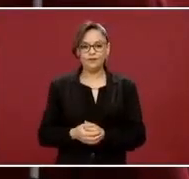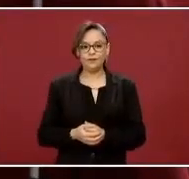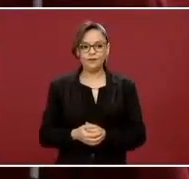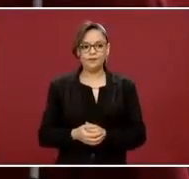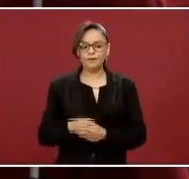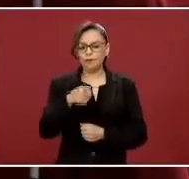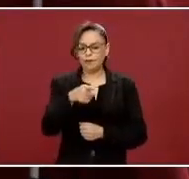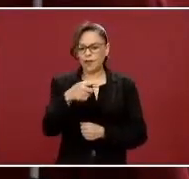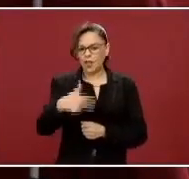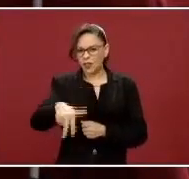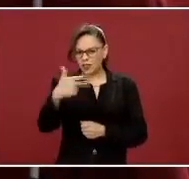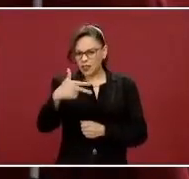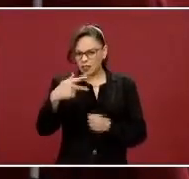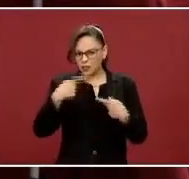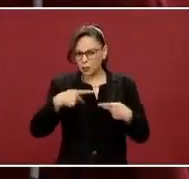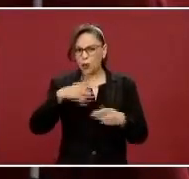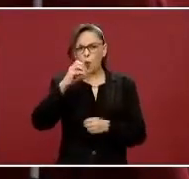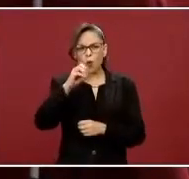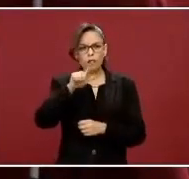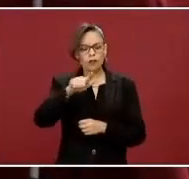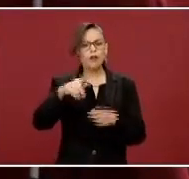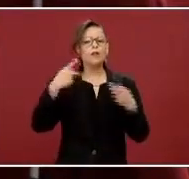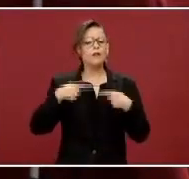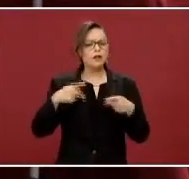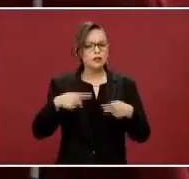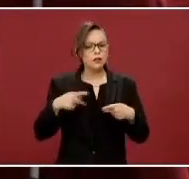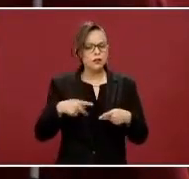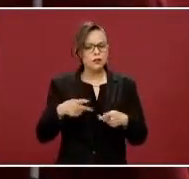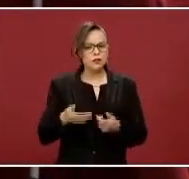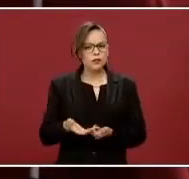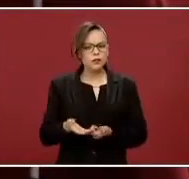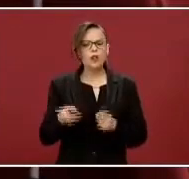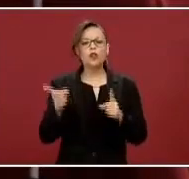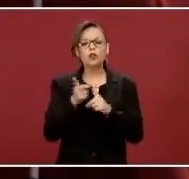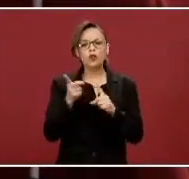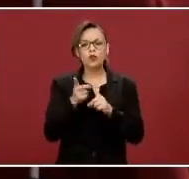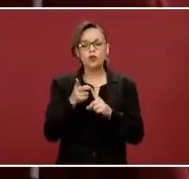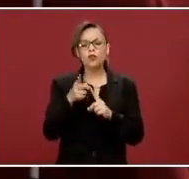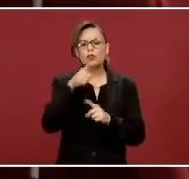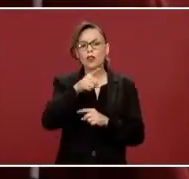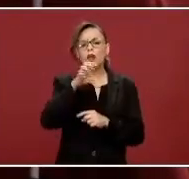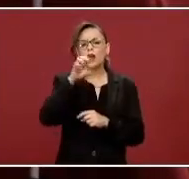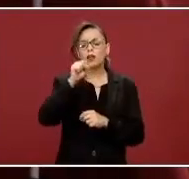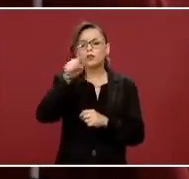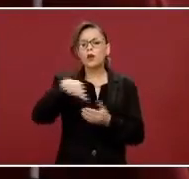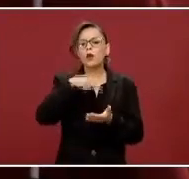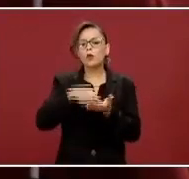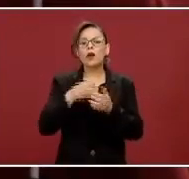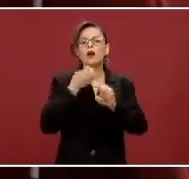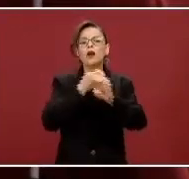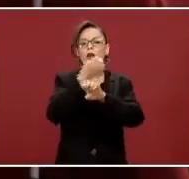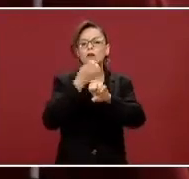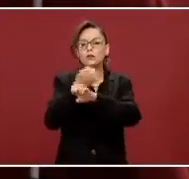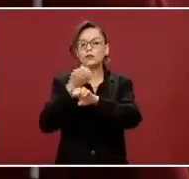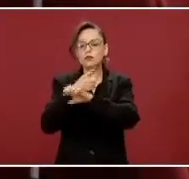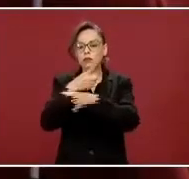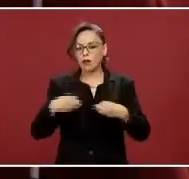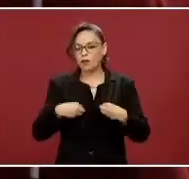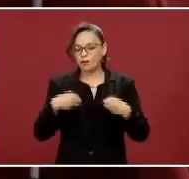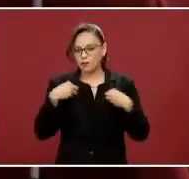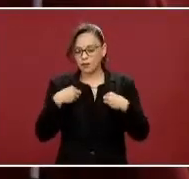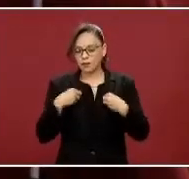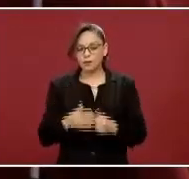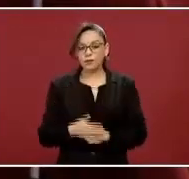personas, son 13 o 17, 13 personas, ¿de dónde son? Es decir, ¿de qué estados son? Y si